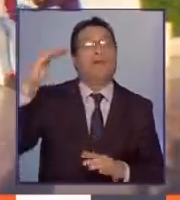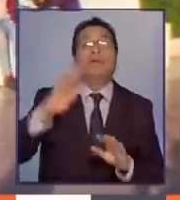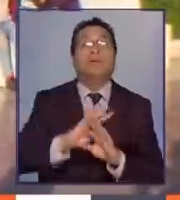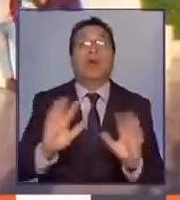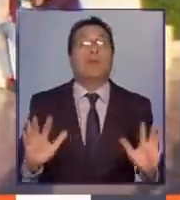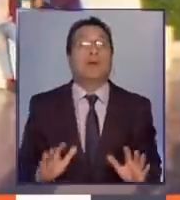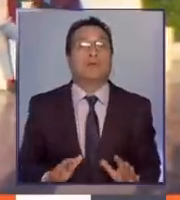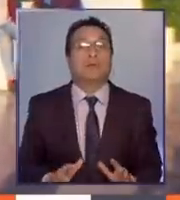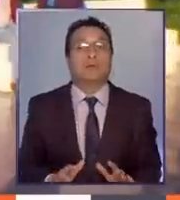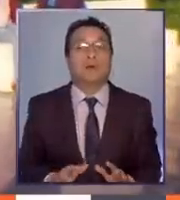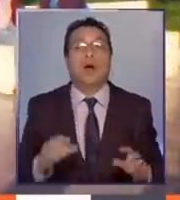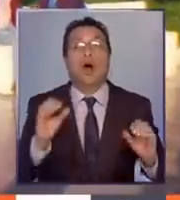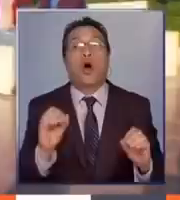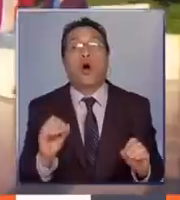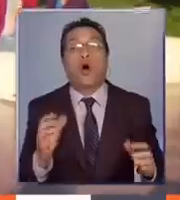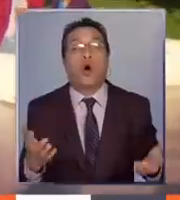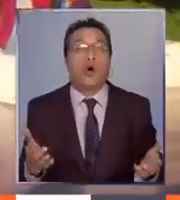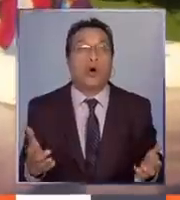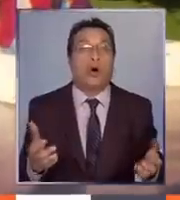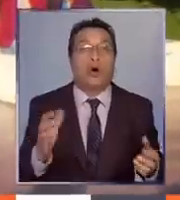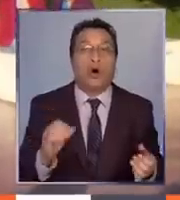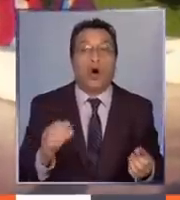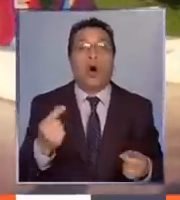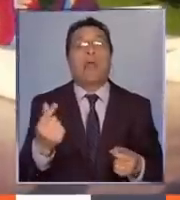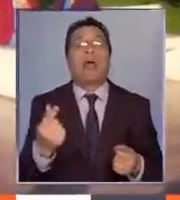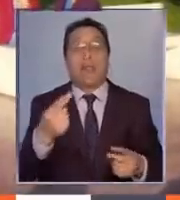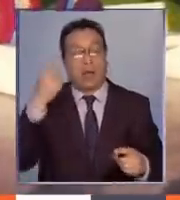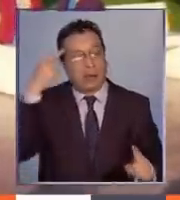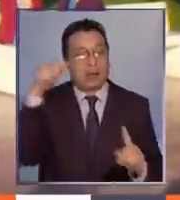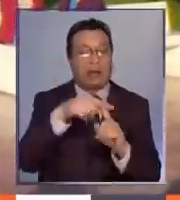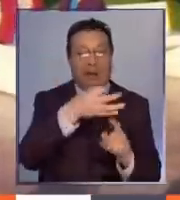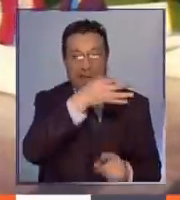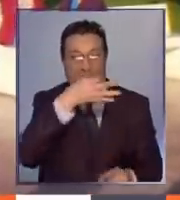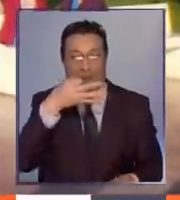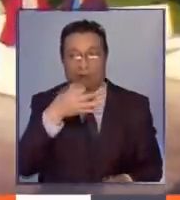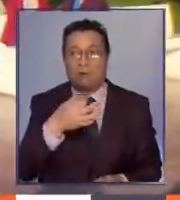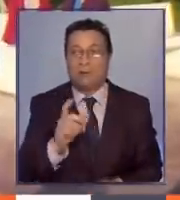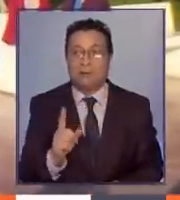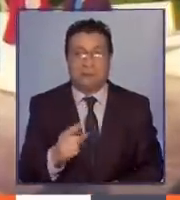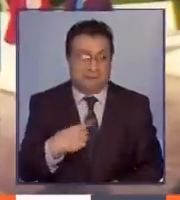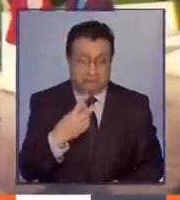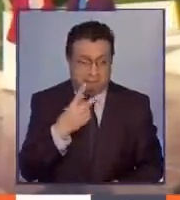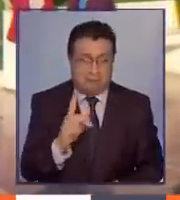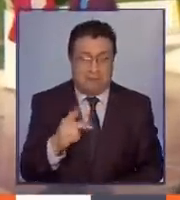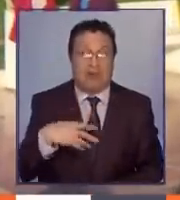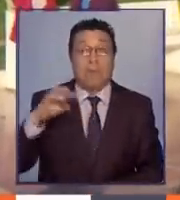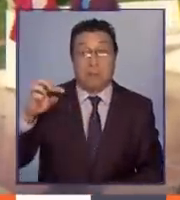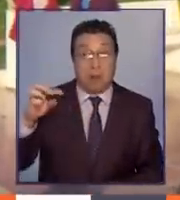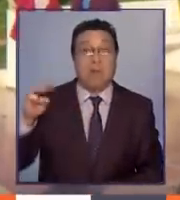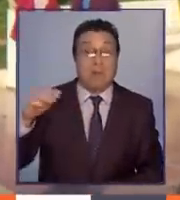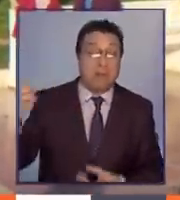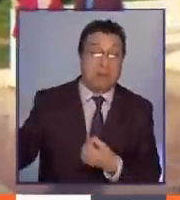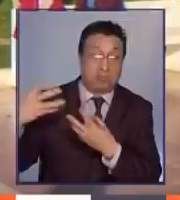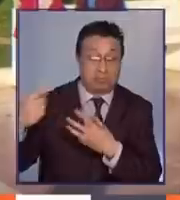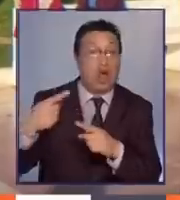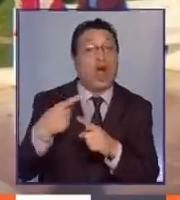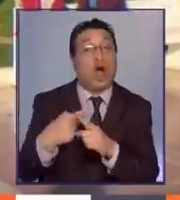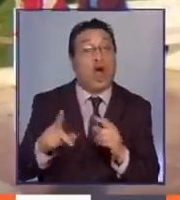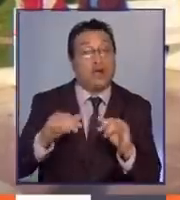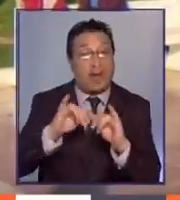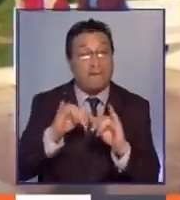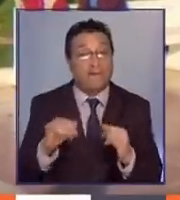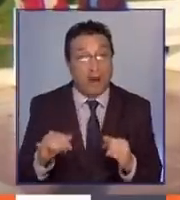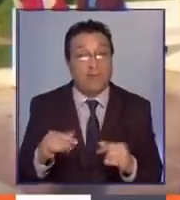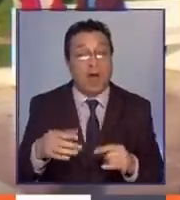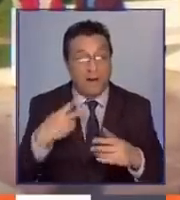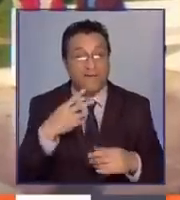trabajo o ganar plata. Y no, yo no veo la vida así porque mis papás me enseñaron otro tipo de